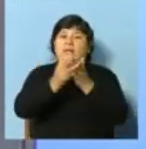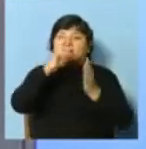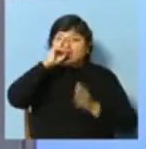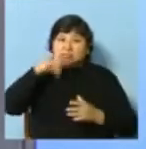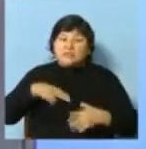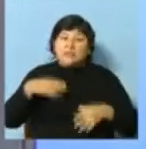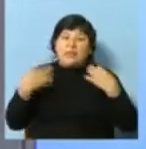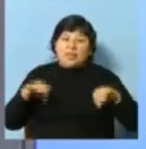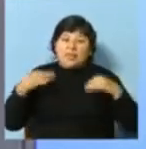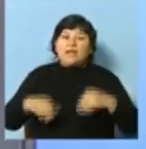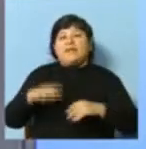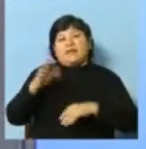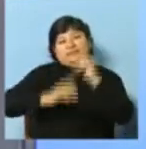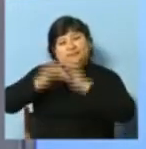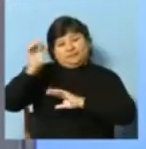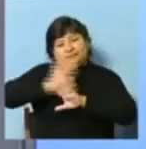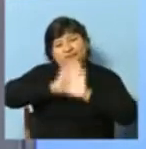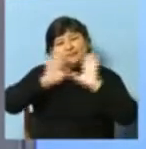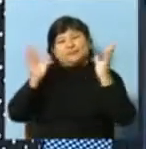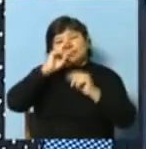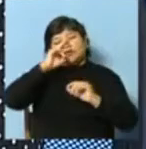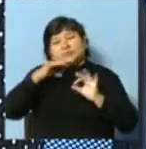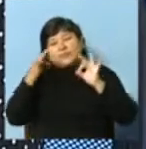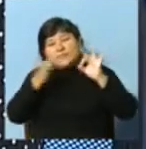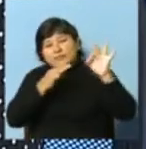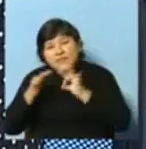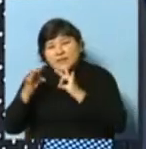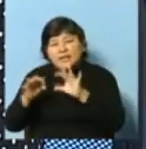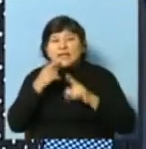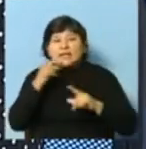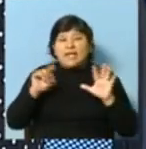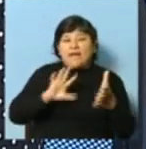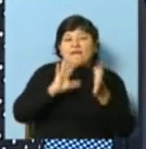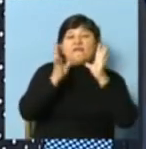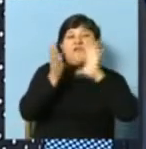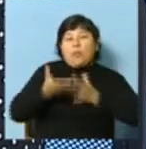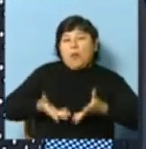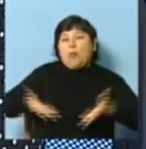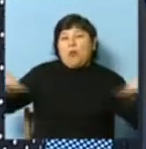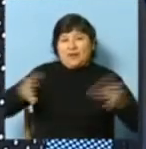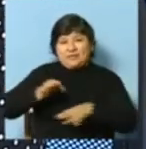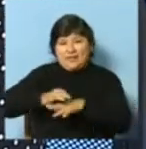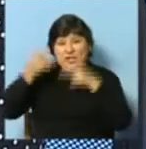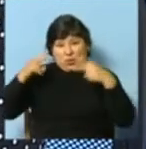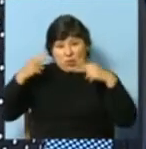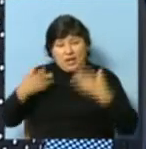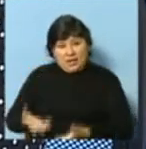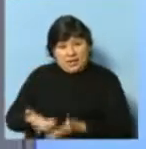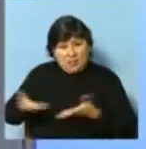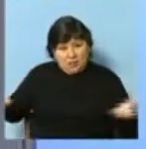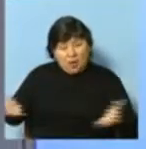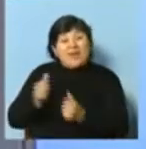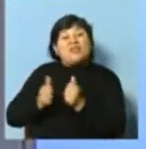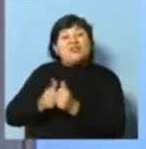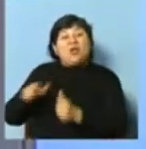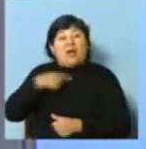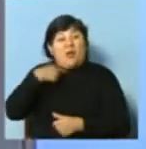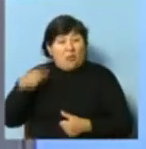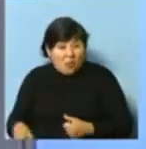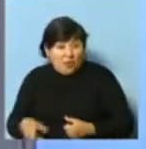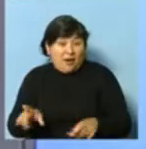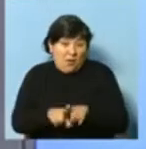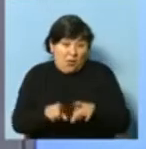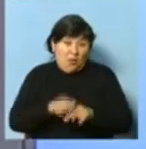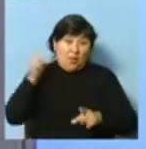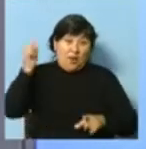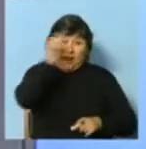convertirlo en con el modelo de ciudades como montevideo que han recuperado viejo mercado